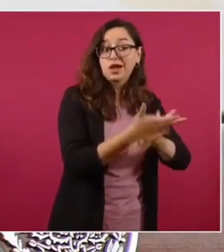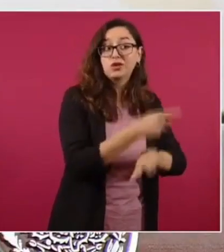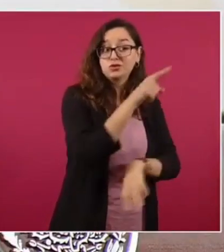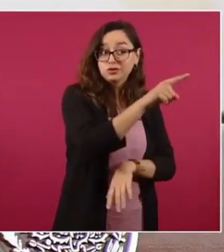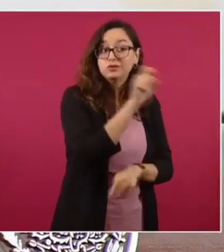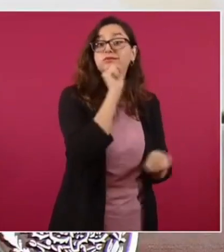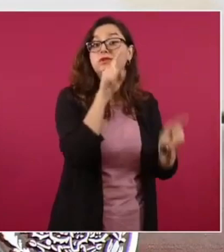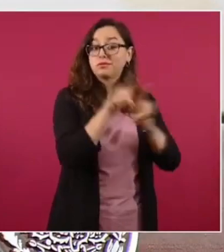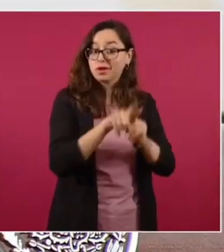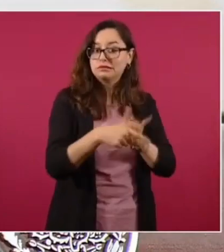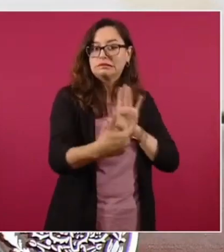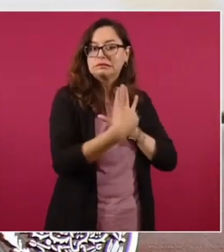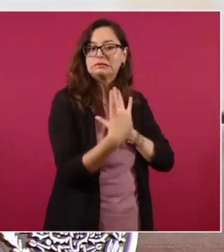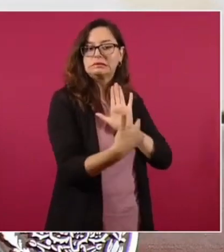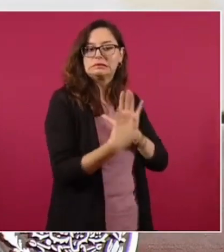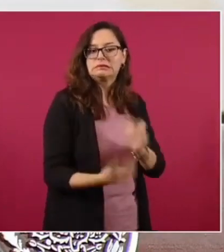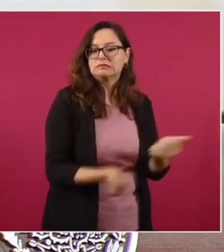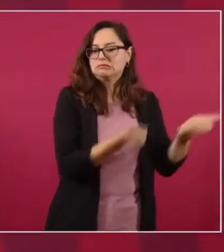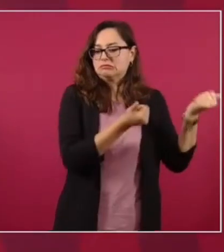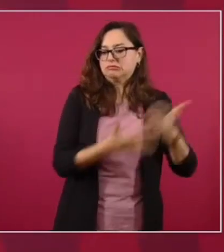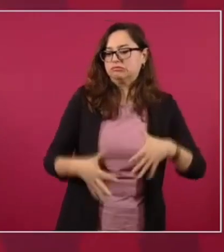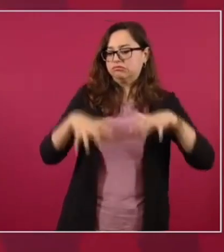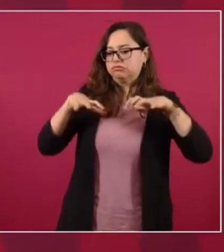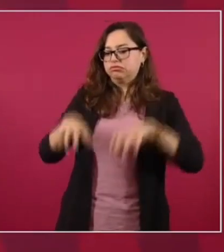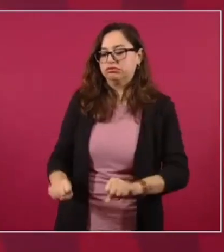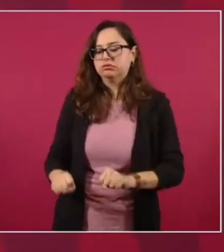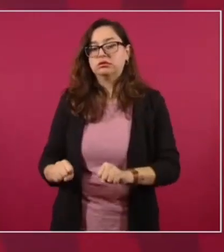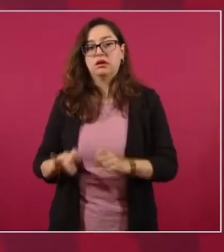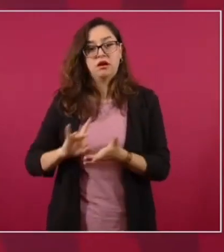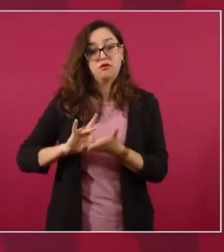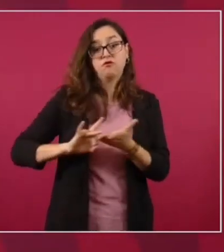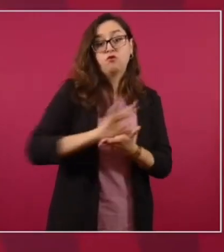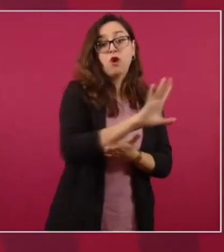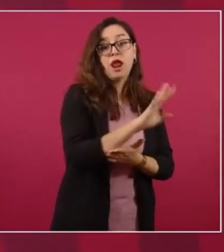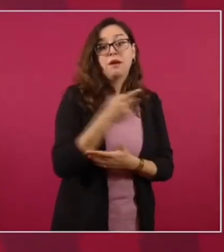terrible, fue un gran zarpazo.